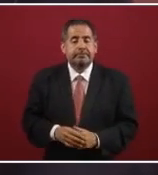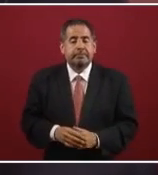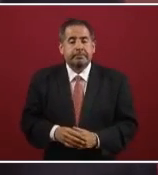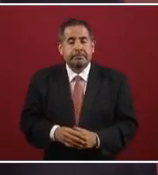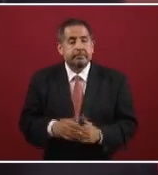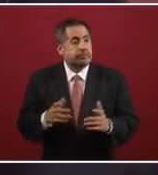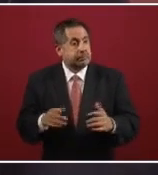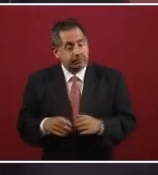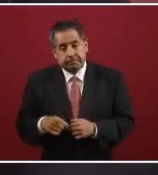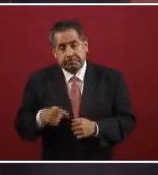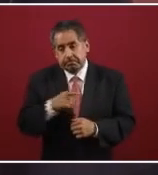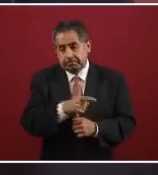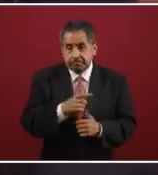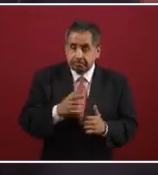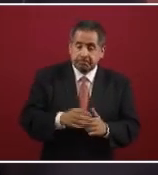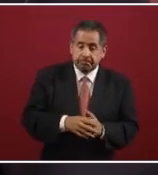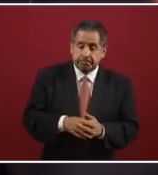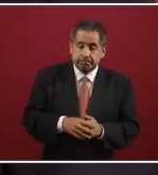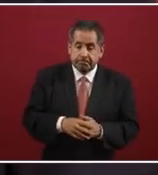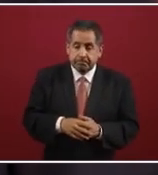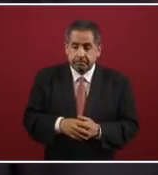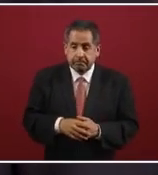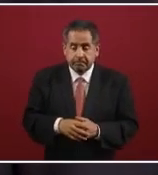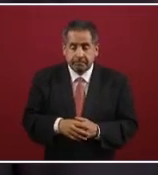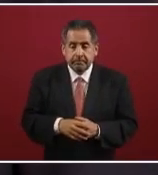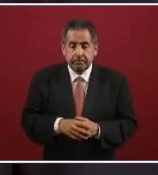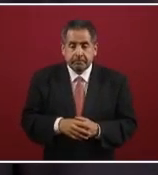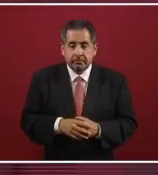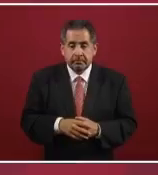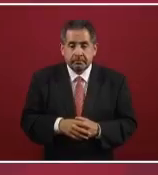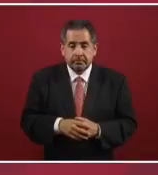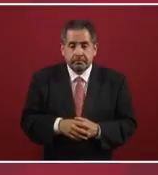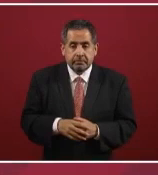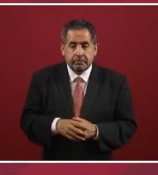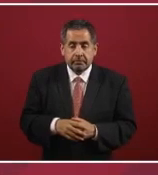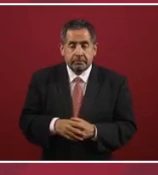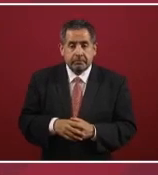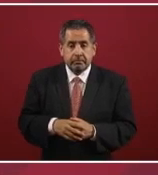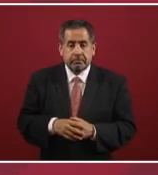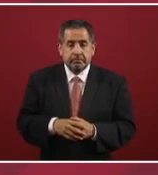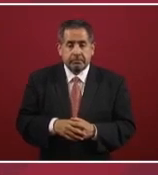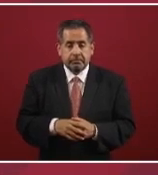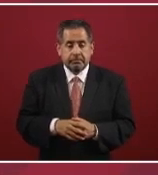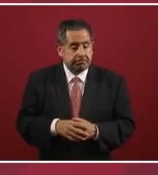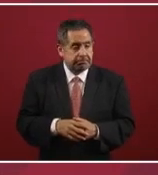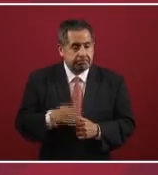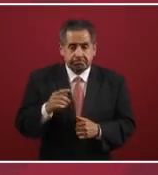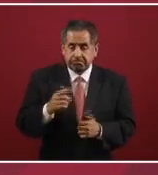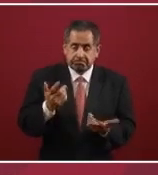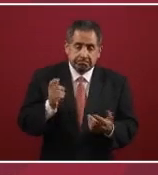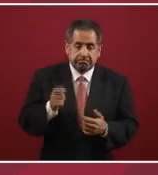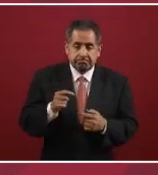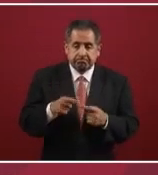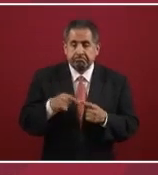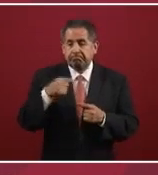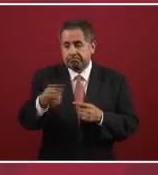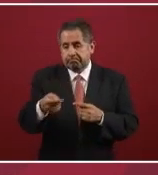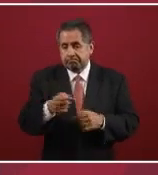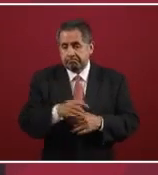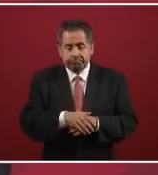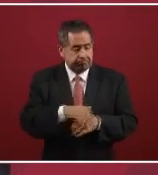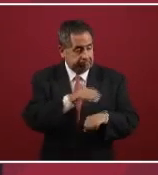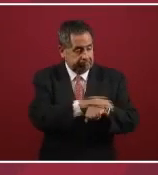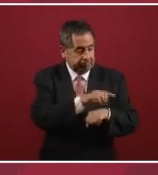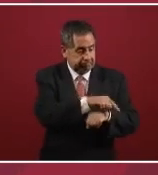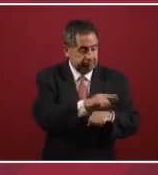y bueno pues este en la siguiente partida con el siguiente